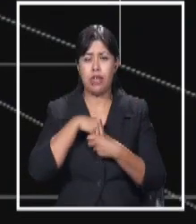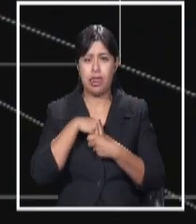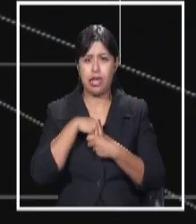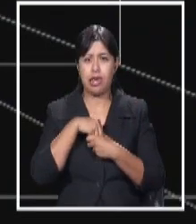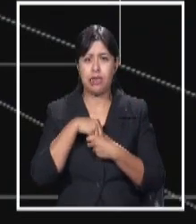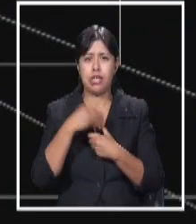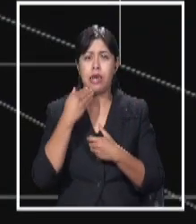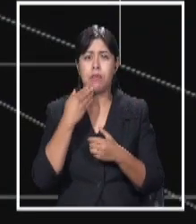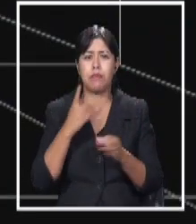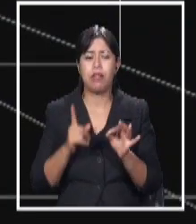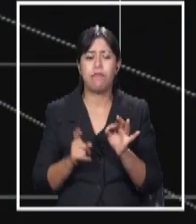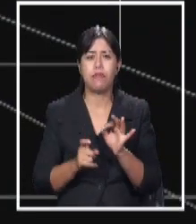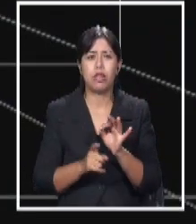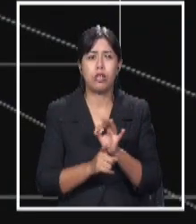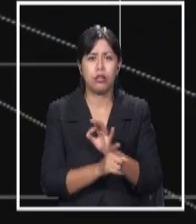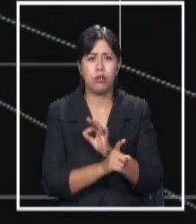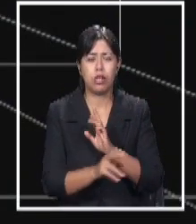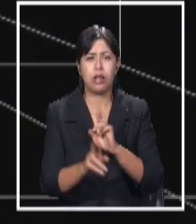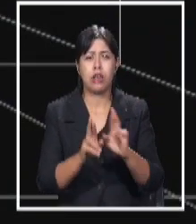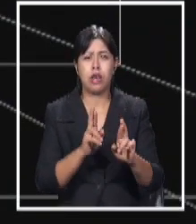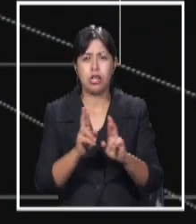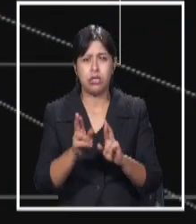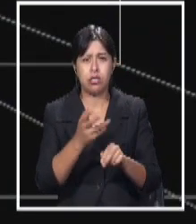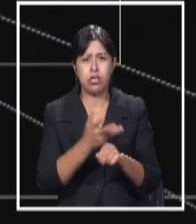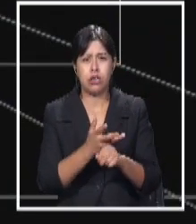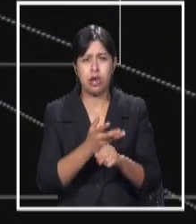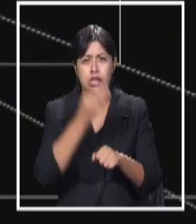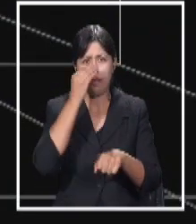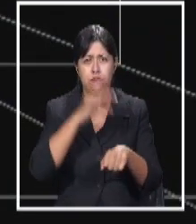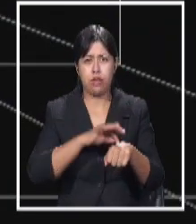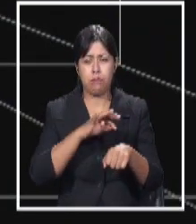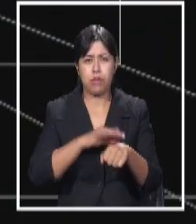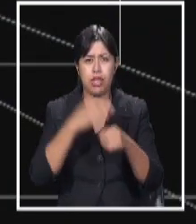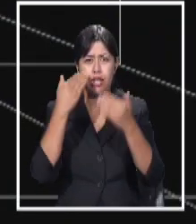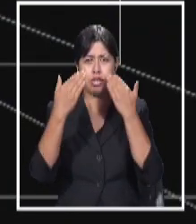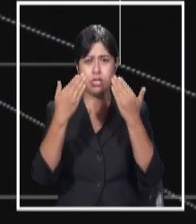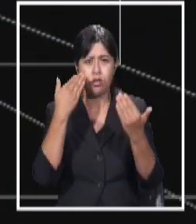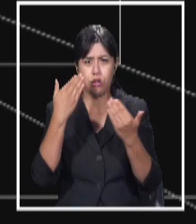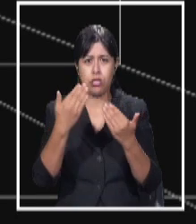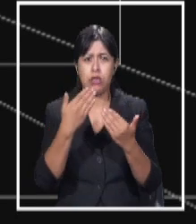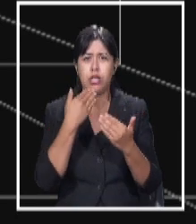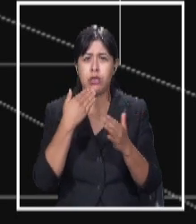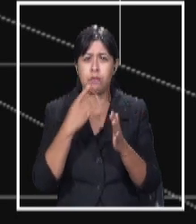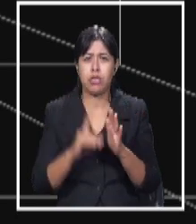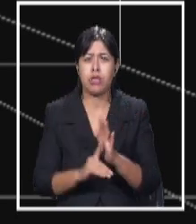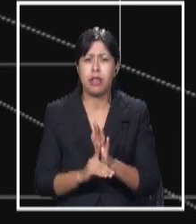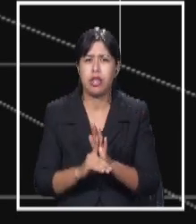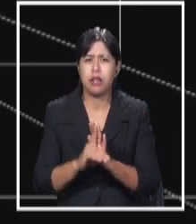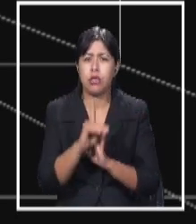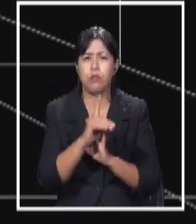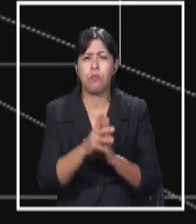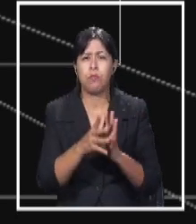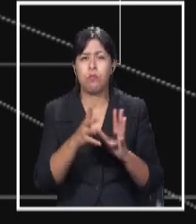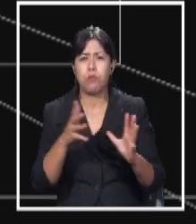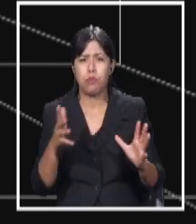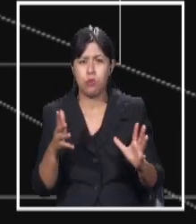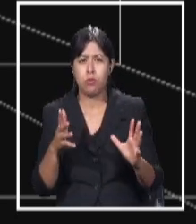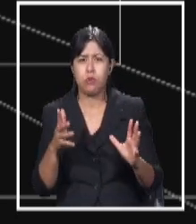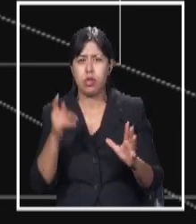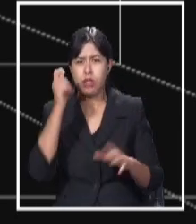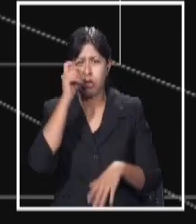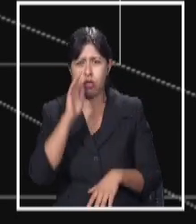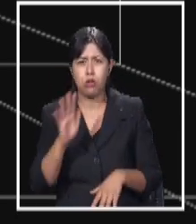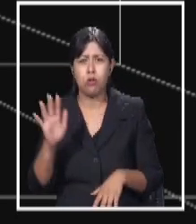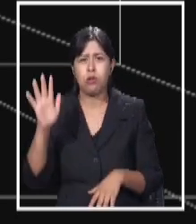la biología que se relaciona con las enfermedades mentales, y hemos desarrollado muchas teorías, muchas